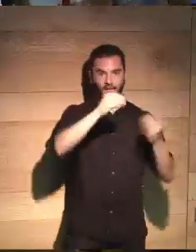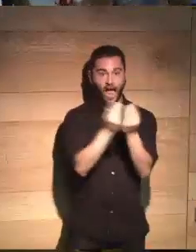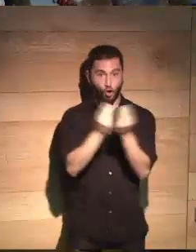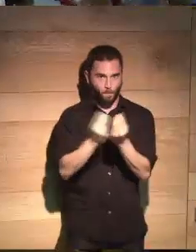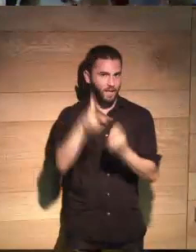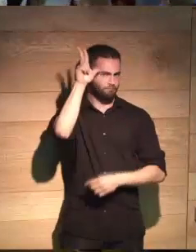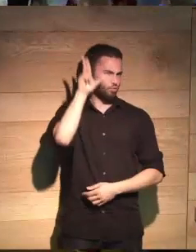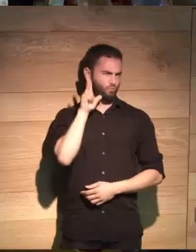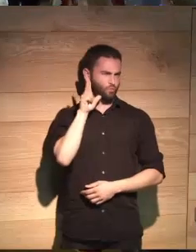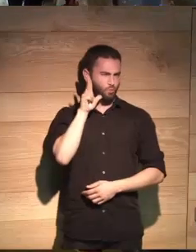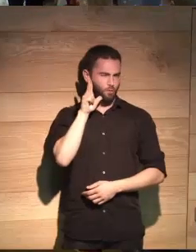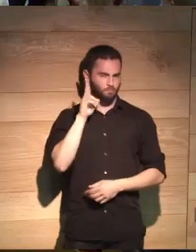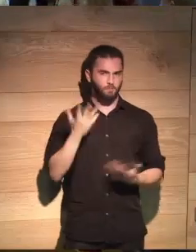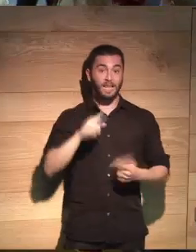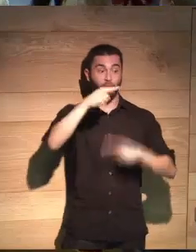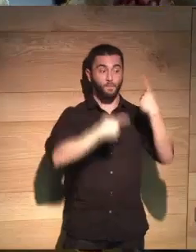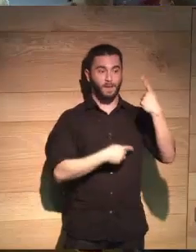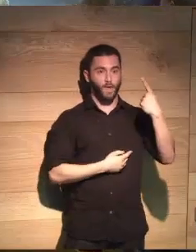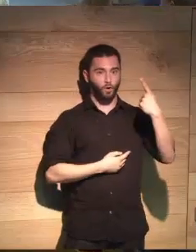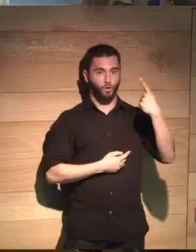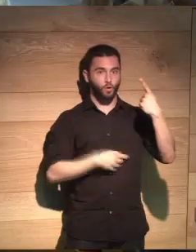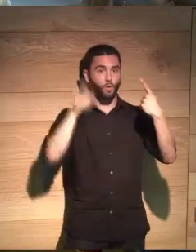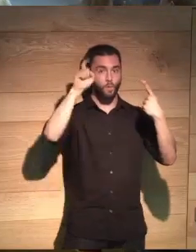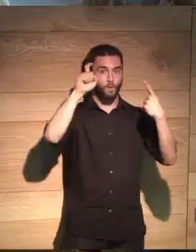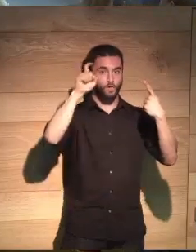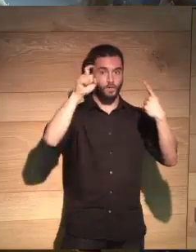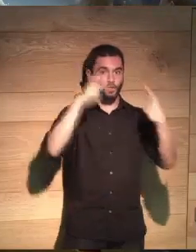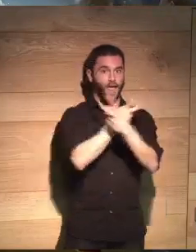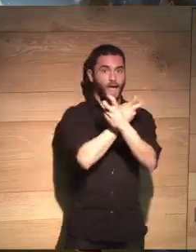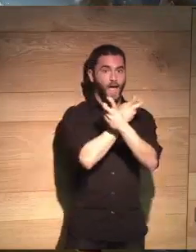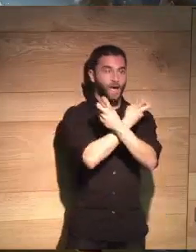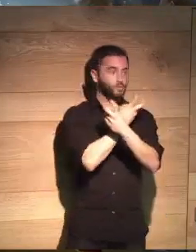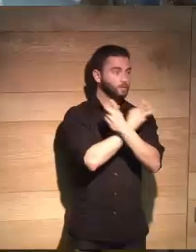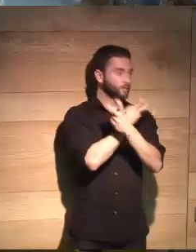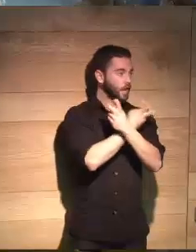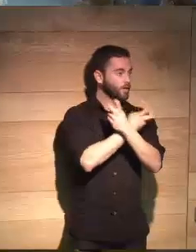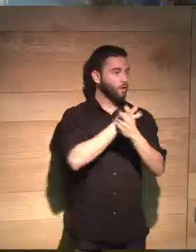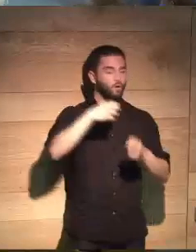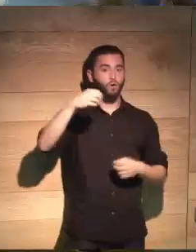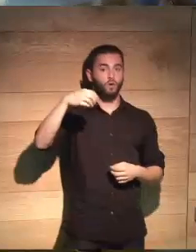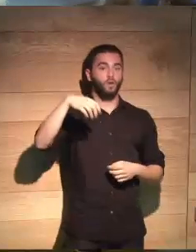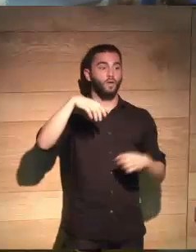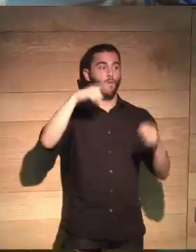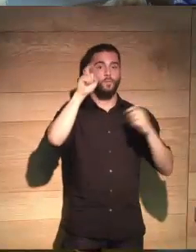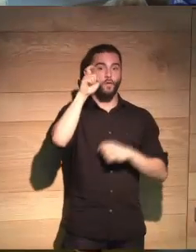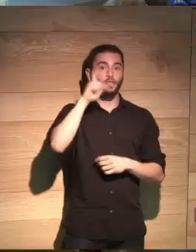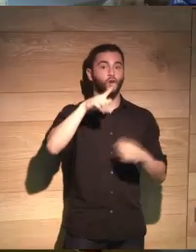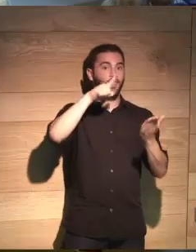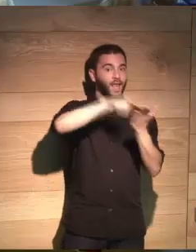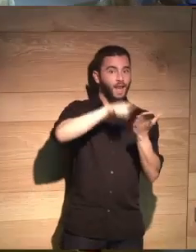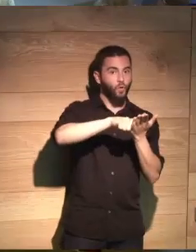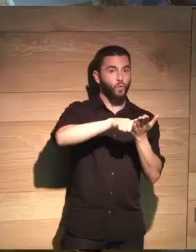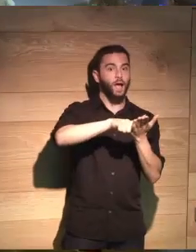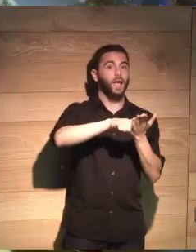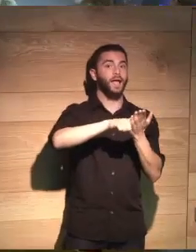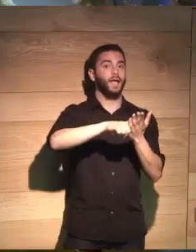de lujo, de excepción. El primero de ellos es el profesor austriaco Georg Pichler, profesor de lengua y de literatura